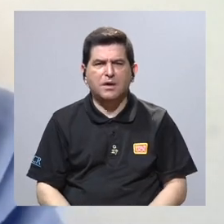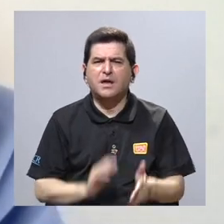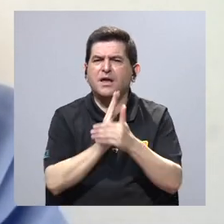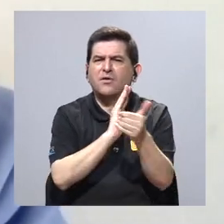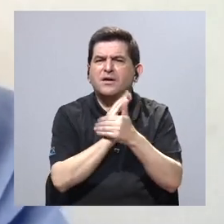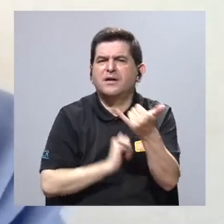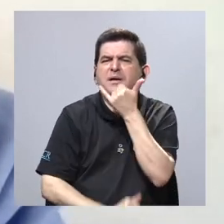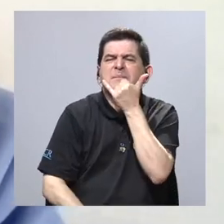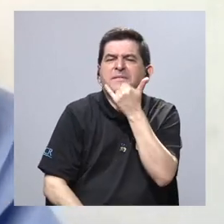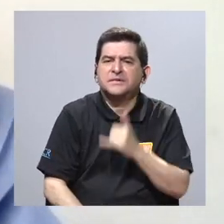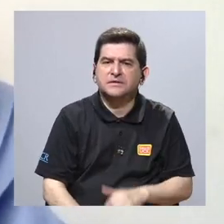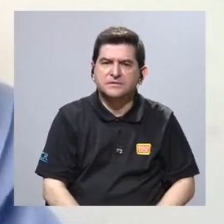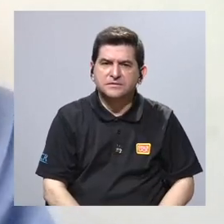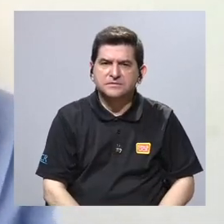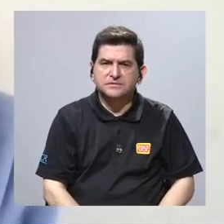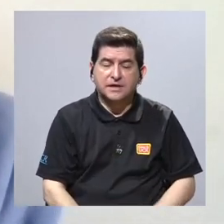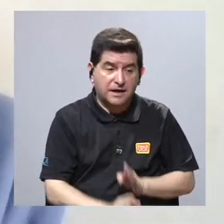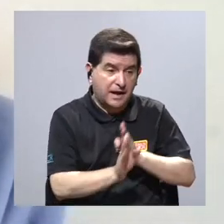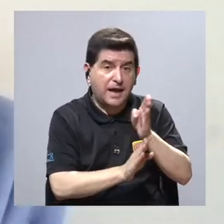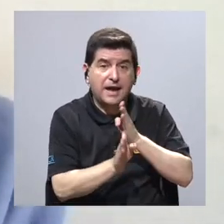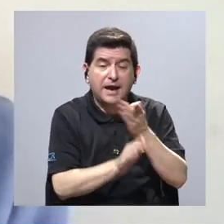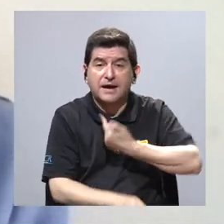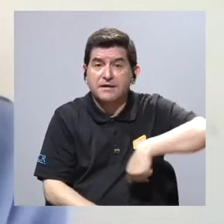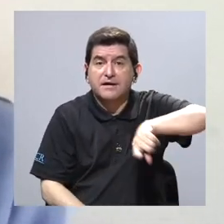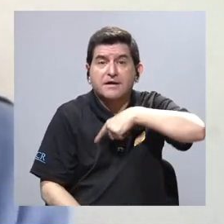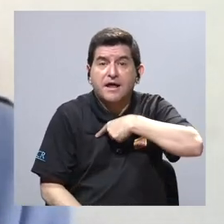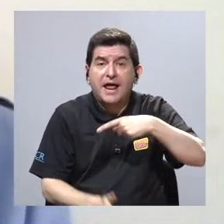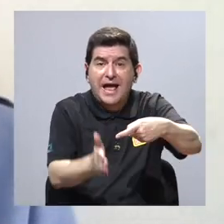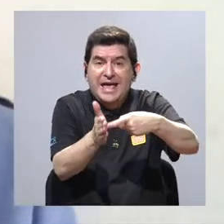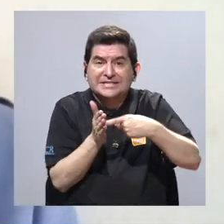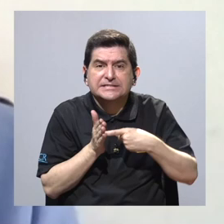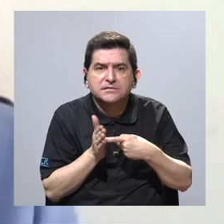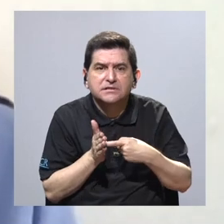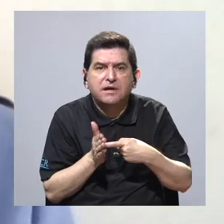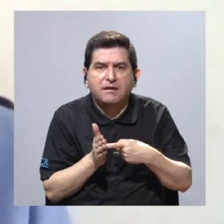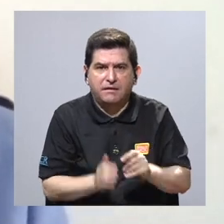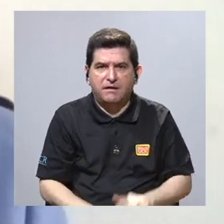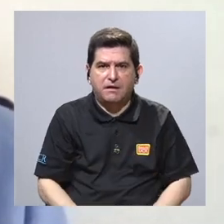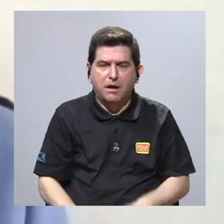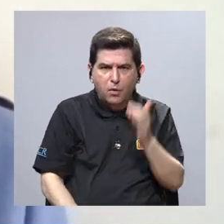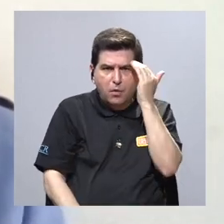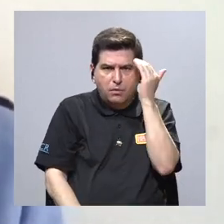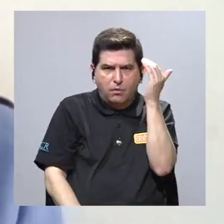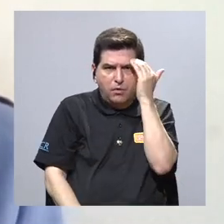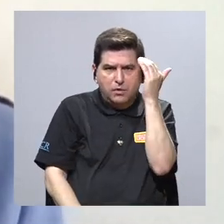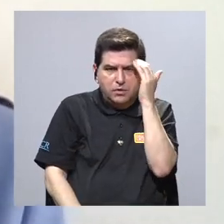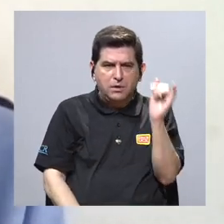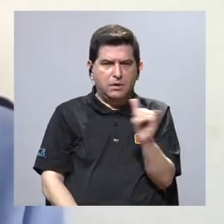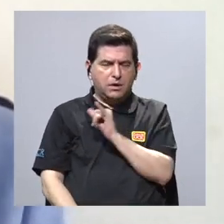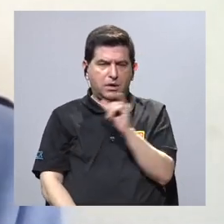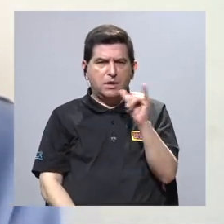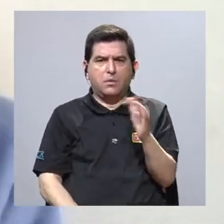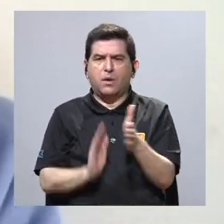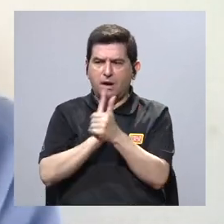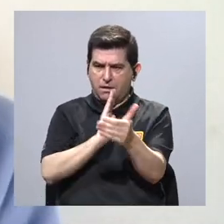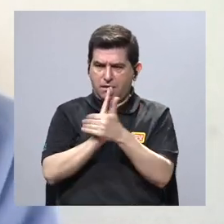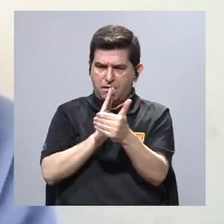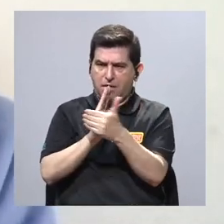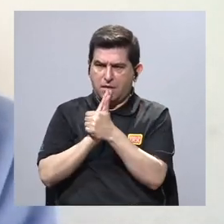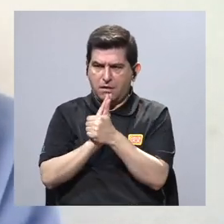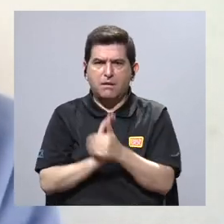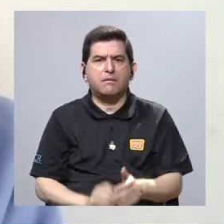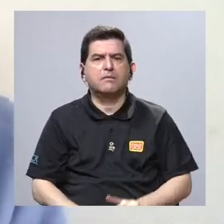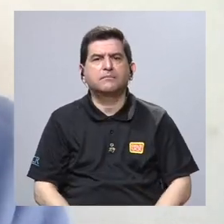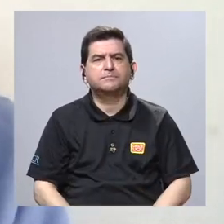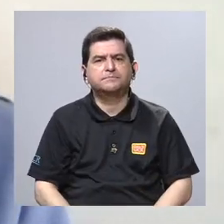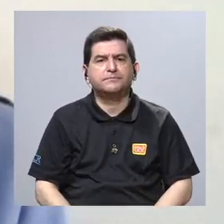destrezas? En una carrera como la nuestra, que exige no solamente el conocimiento, sino también la habilidad y las